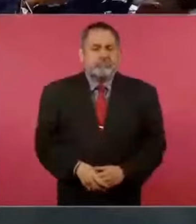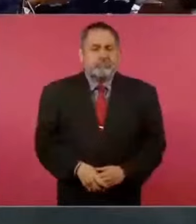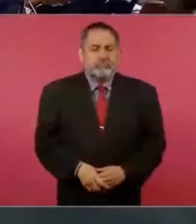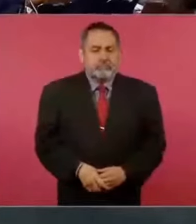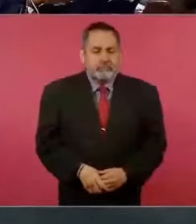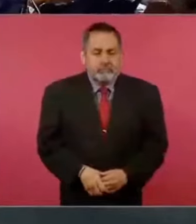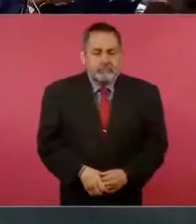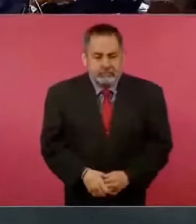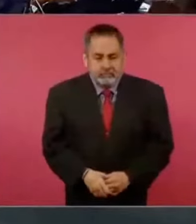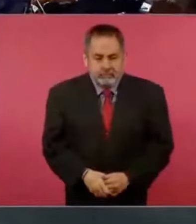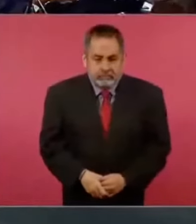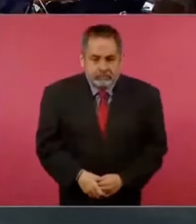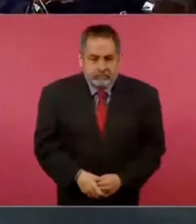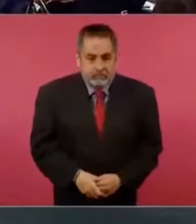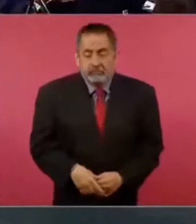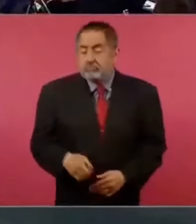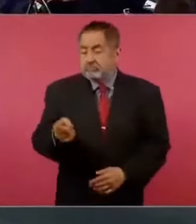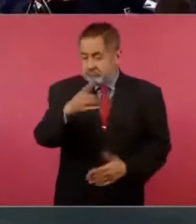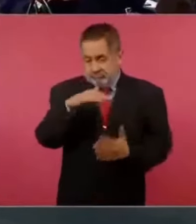están varios programas. Pero lean.